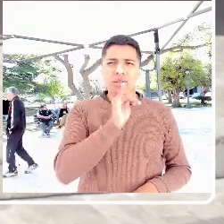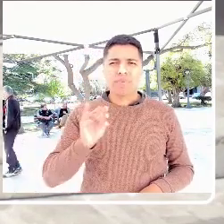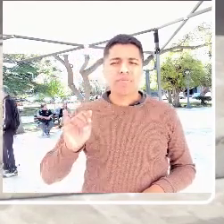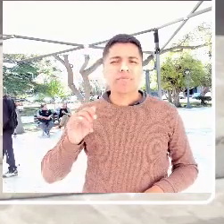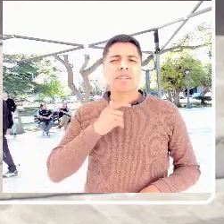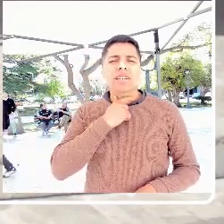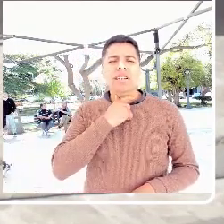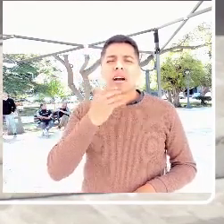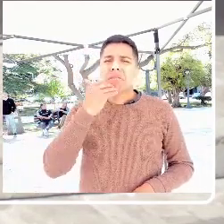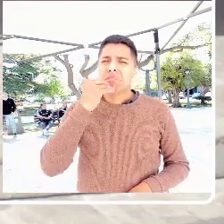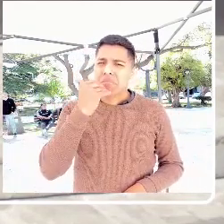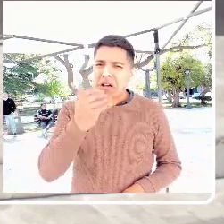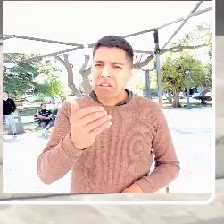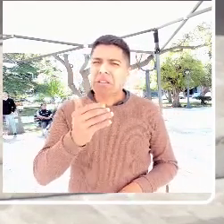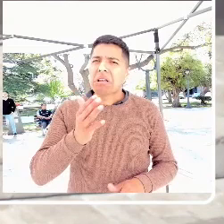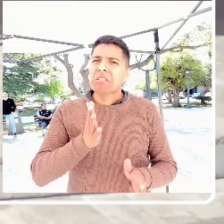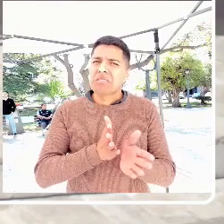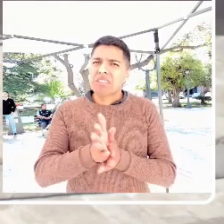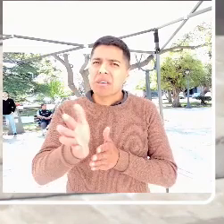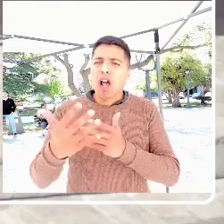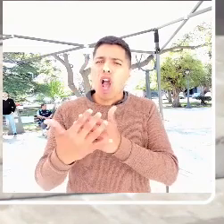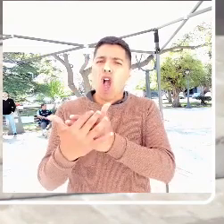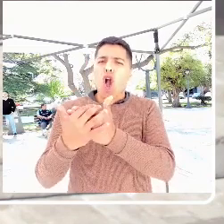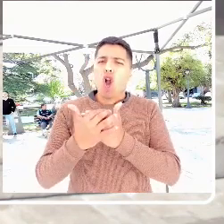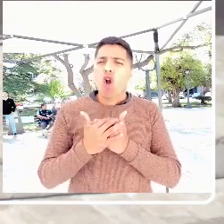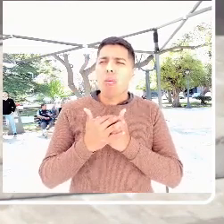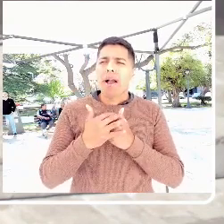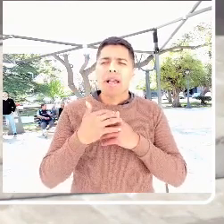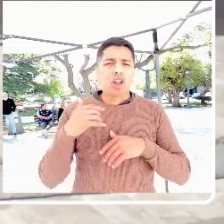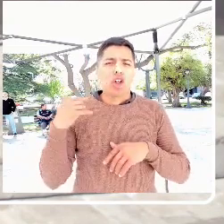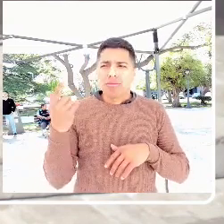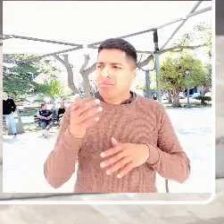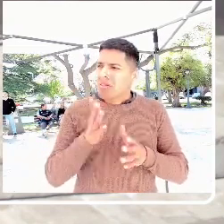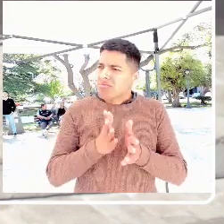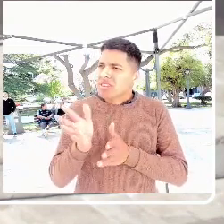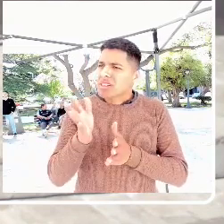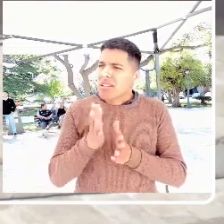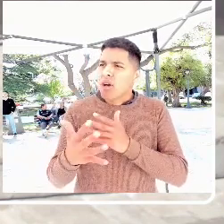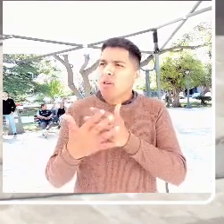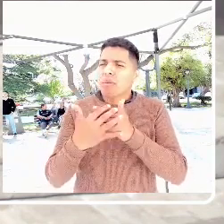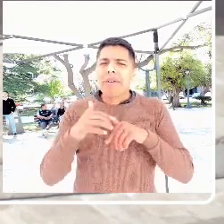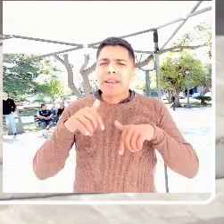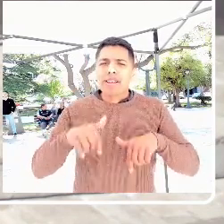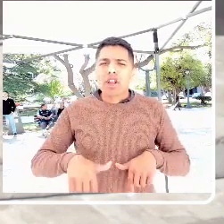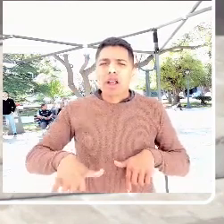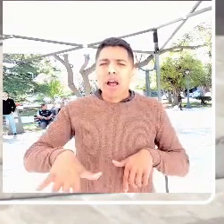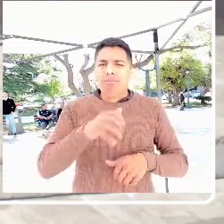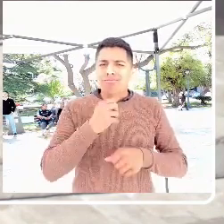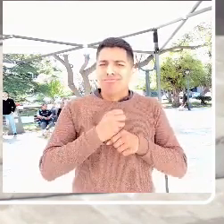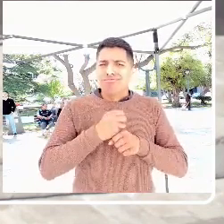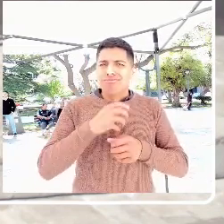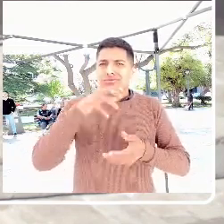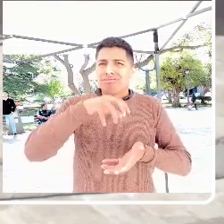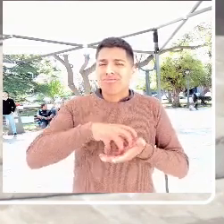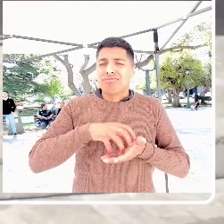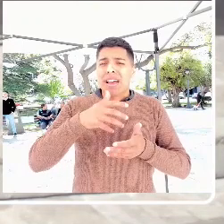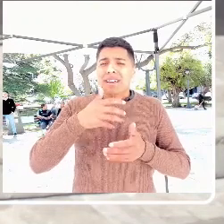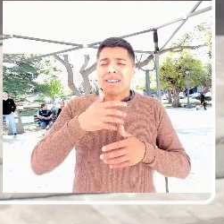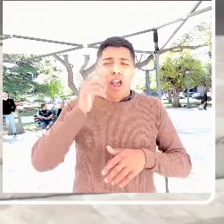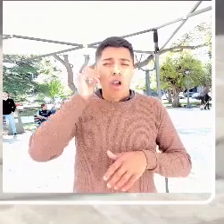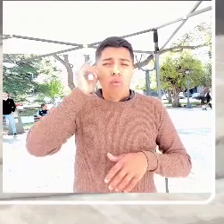Queremos agradecer siempre el acompañamiento de la comunidad nuestra, que hace que el cuartel de bomberos voluntarios, después de 55